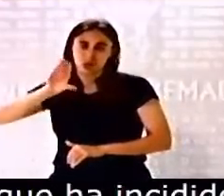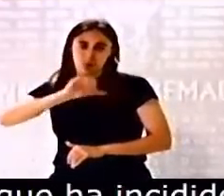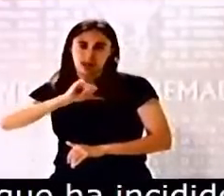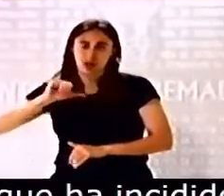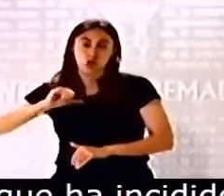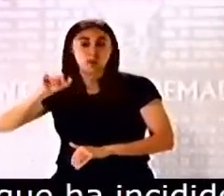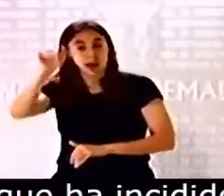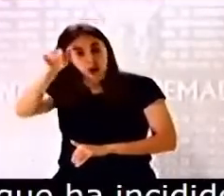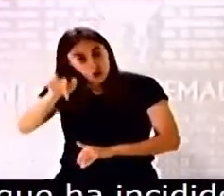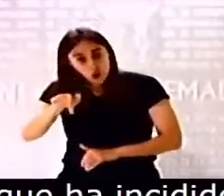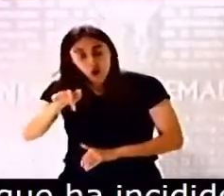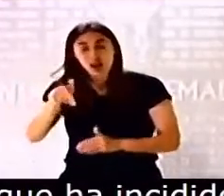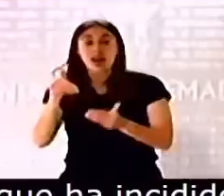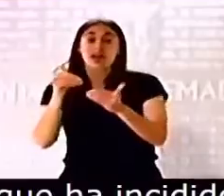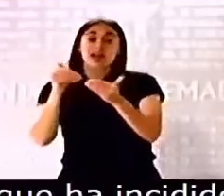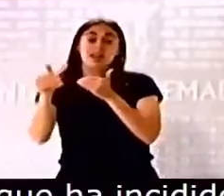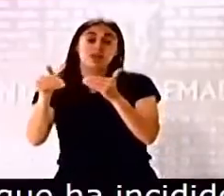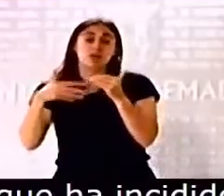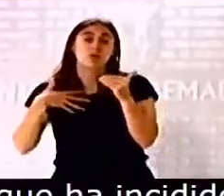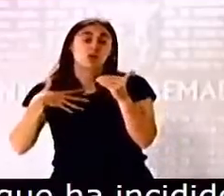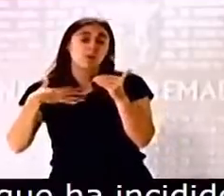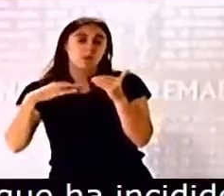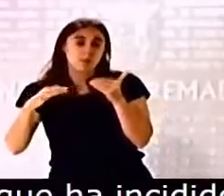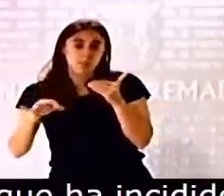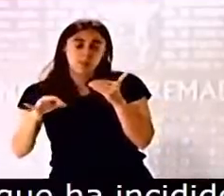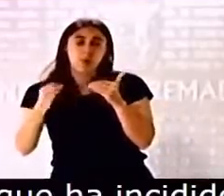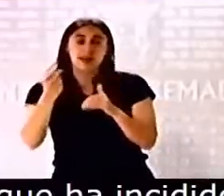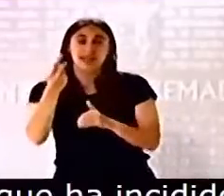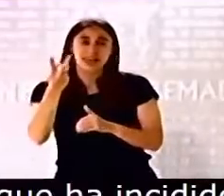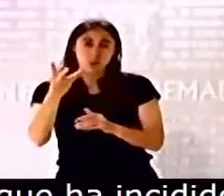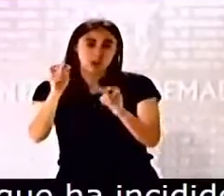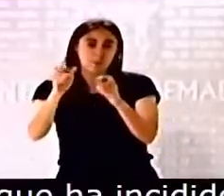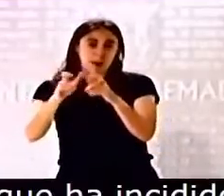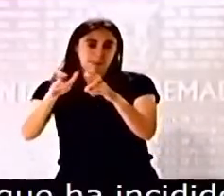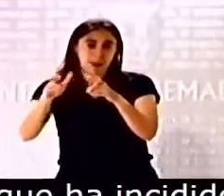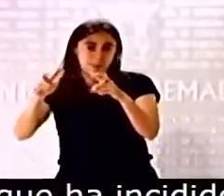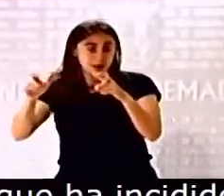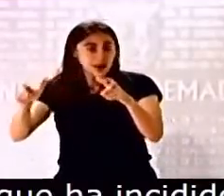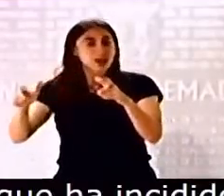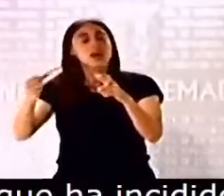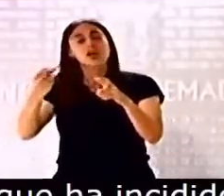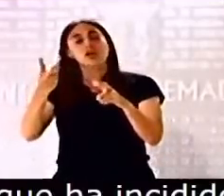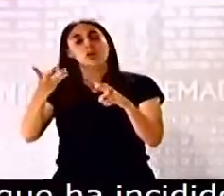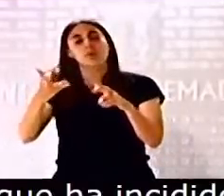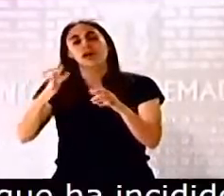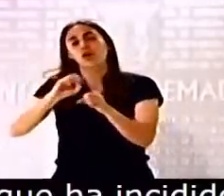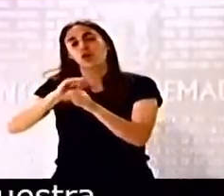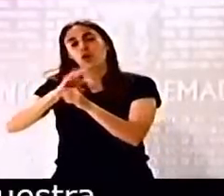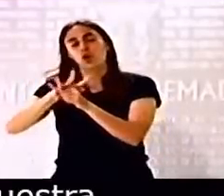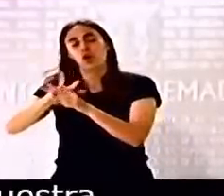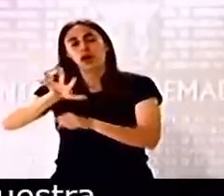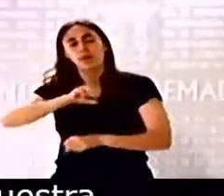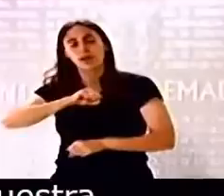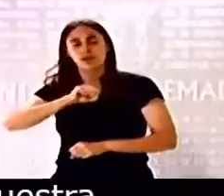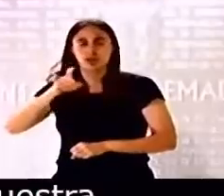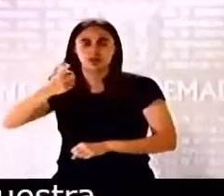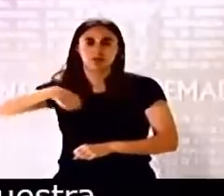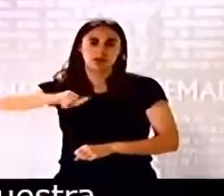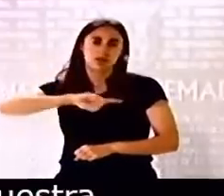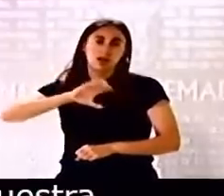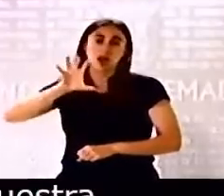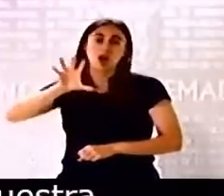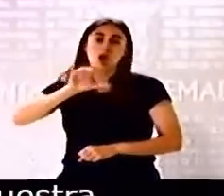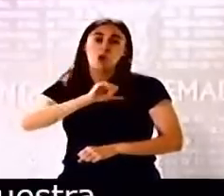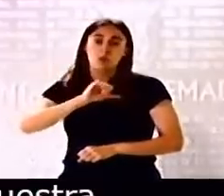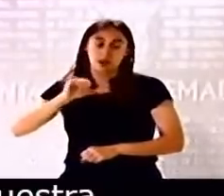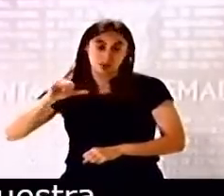hoy y puede seguir incidiendo sobre esas cifras de contagios en el ámbito de nuestra comunidad autónoma, puesto